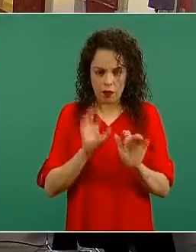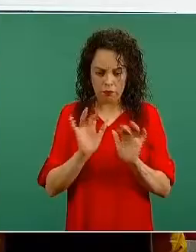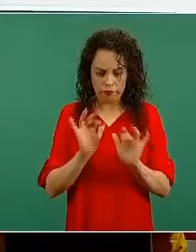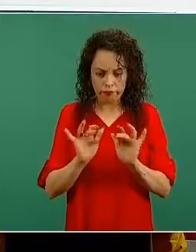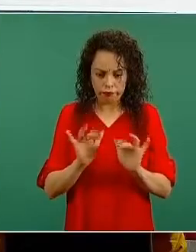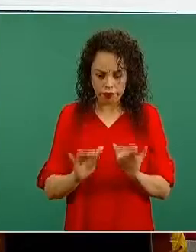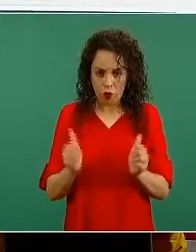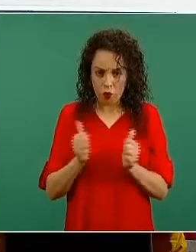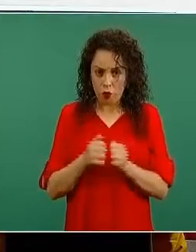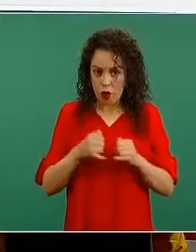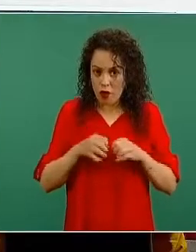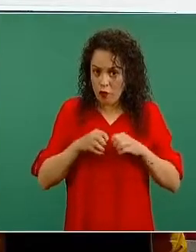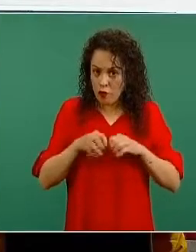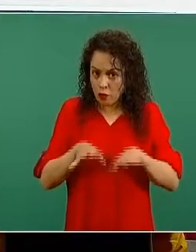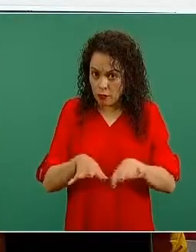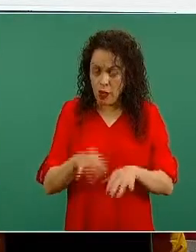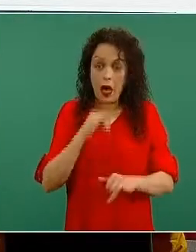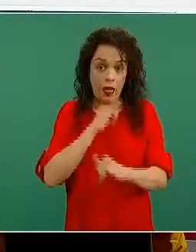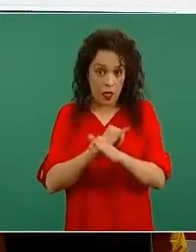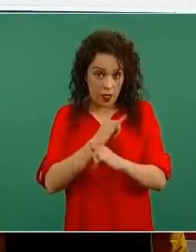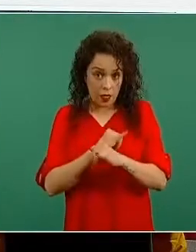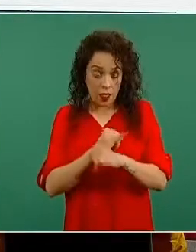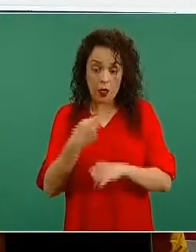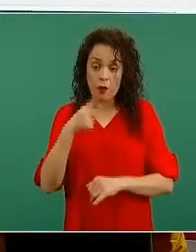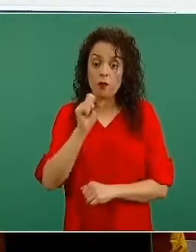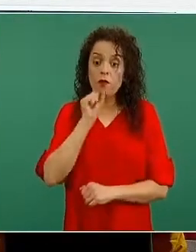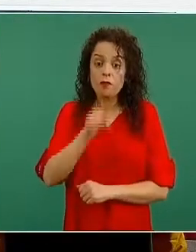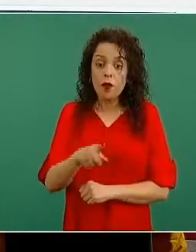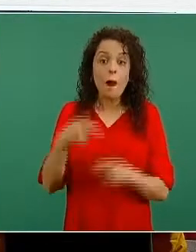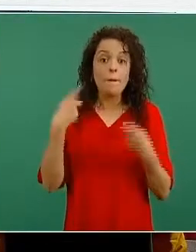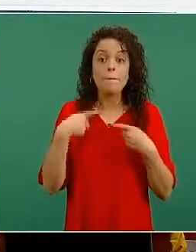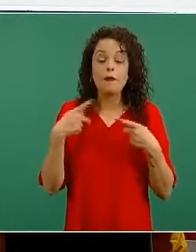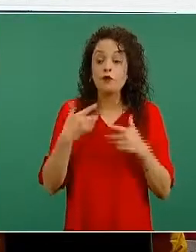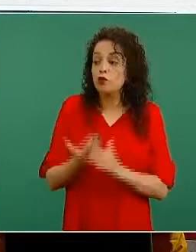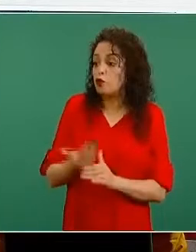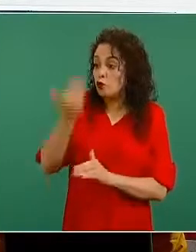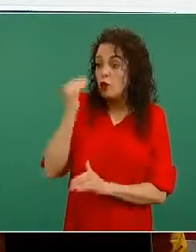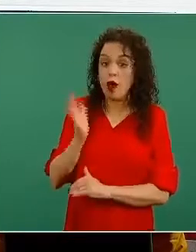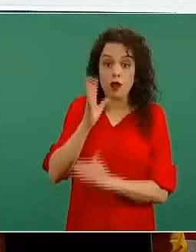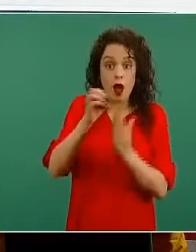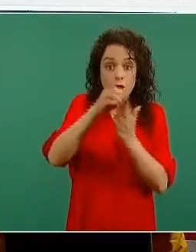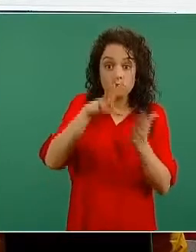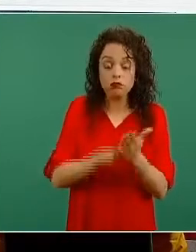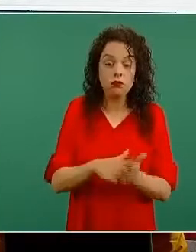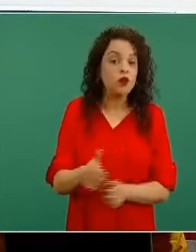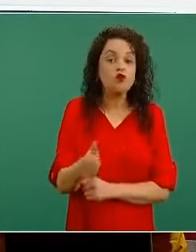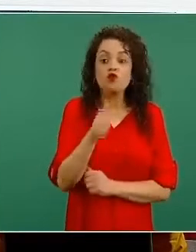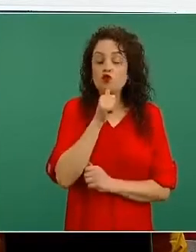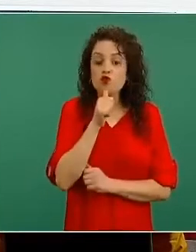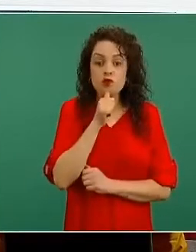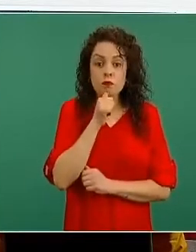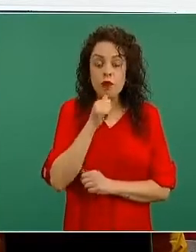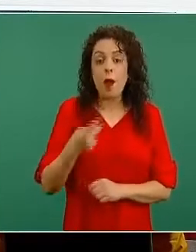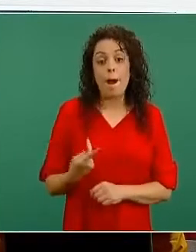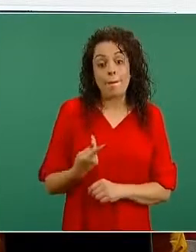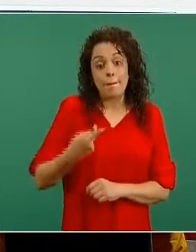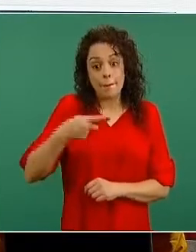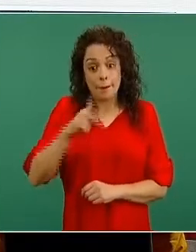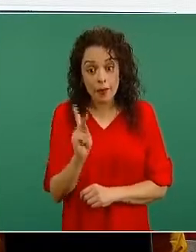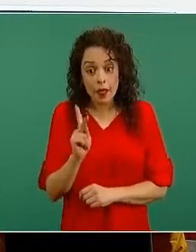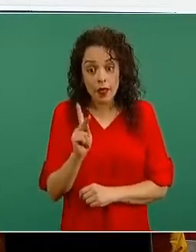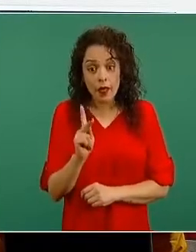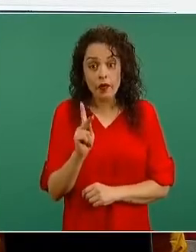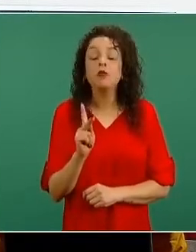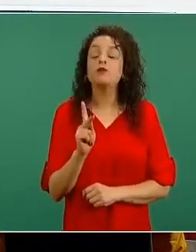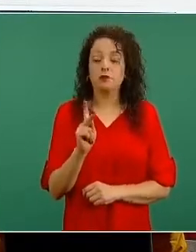electrónica, pero también hay personas que no estaban previamente registradas en la plataforma, pero localmente